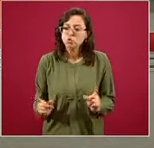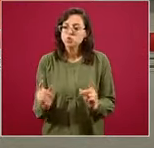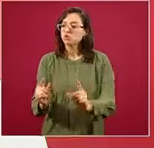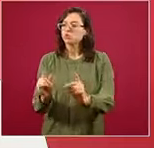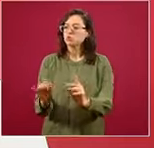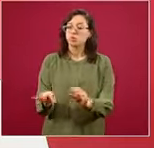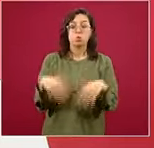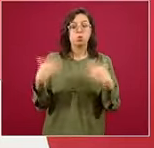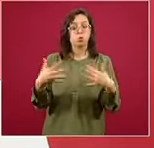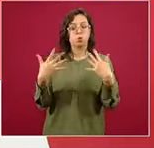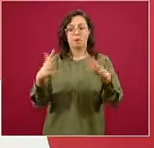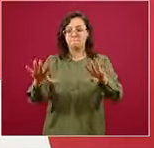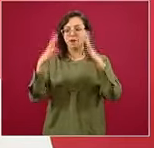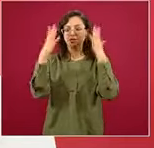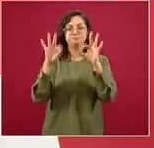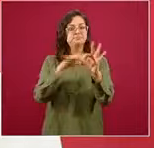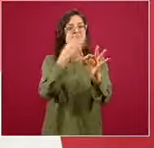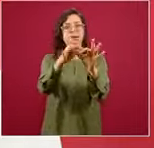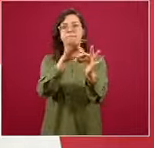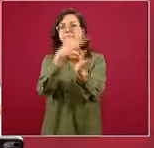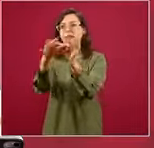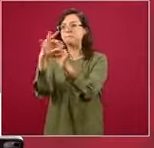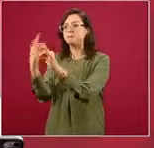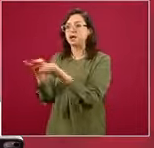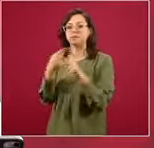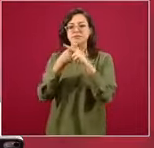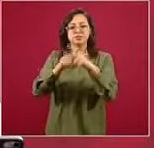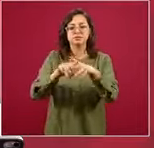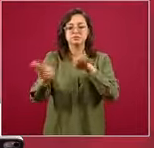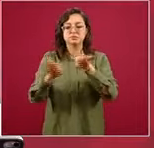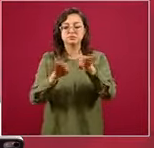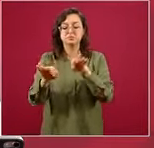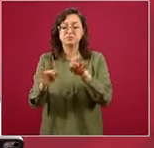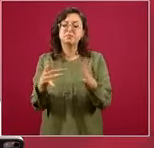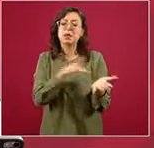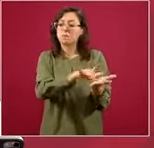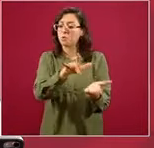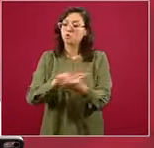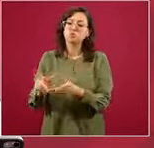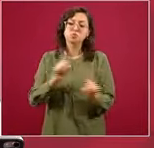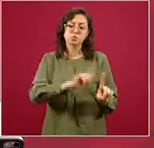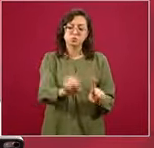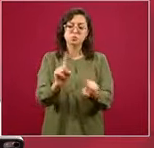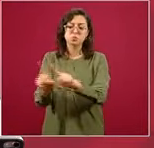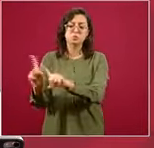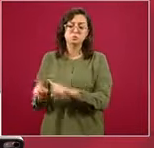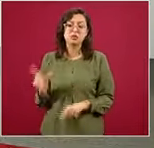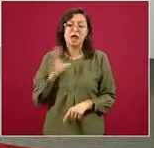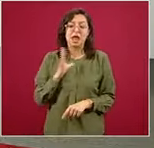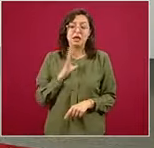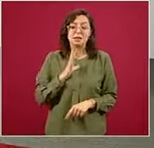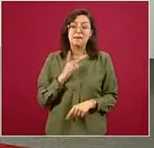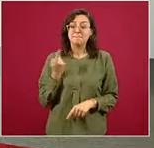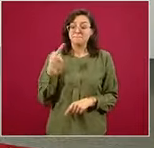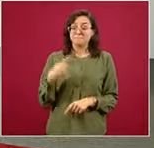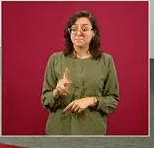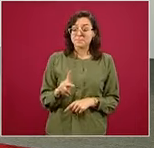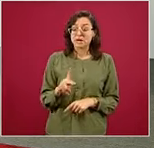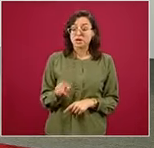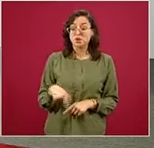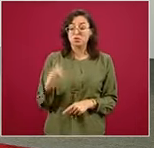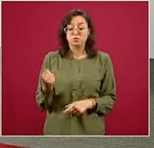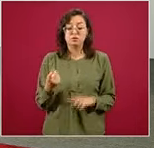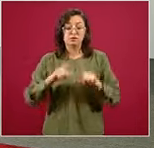tiempos verdaderamente cortos. Los apoyos han sido diversos, pero cuando se le requiere al